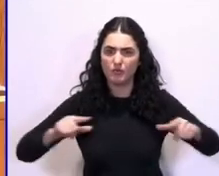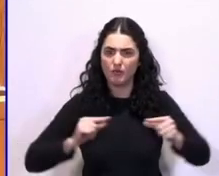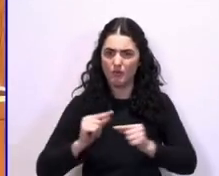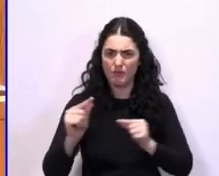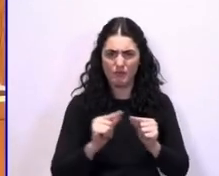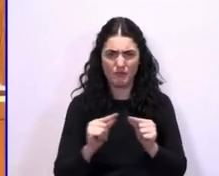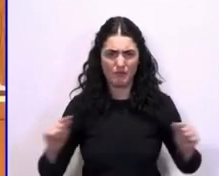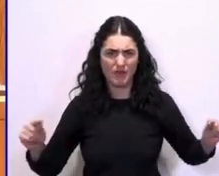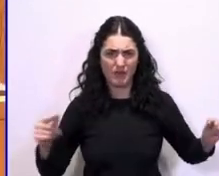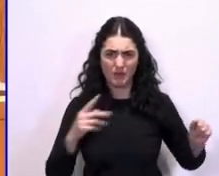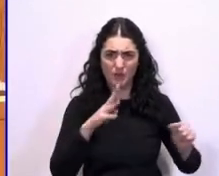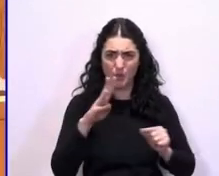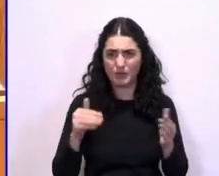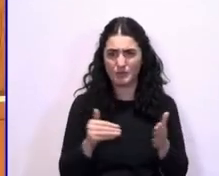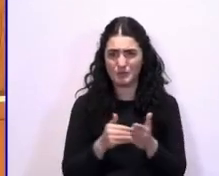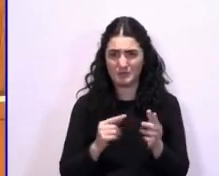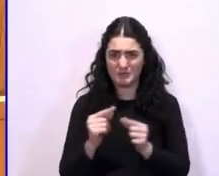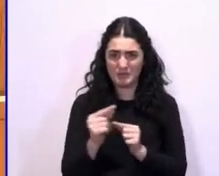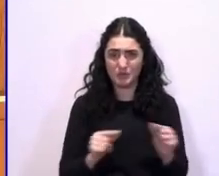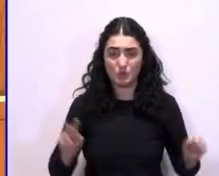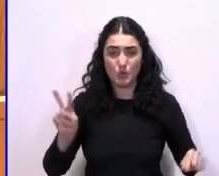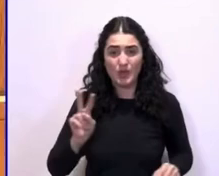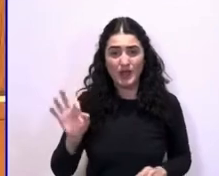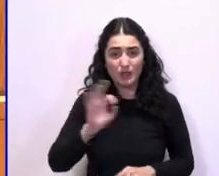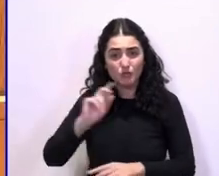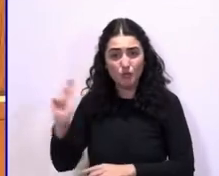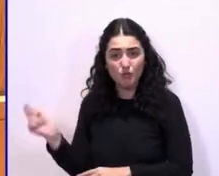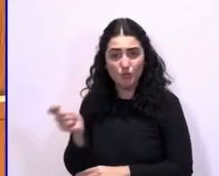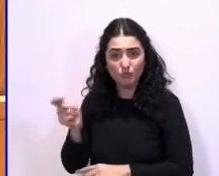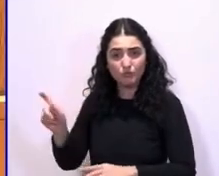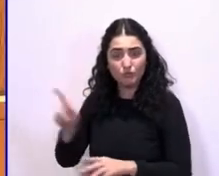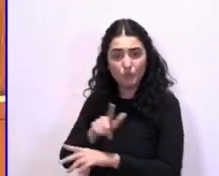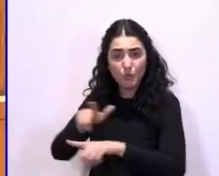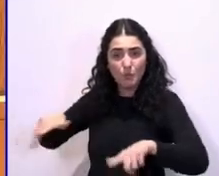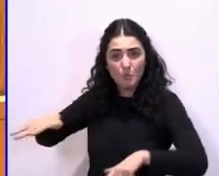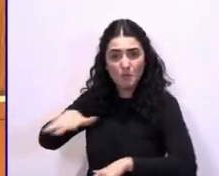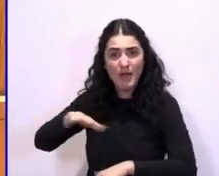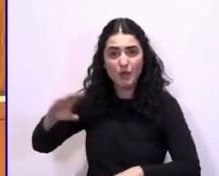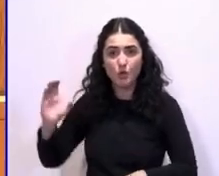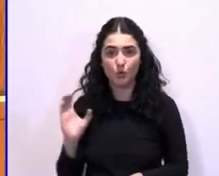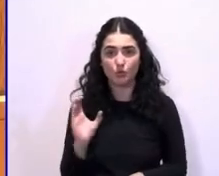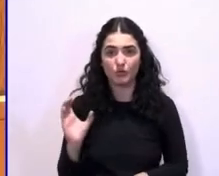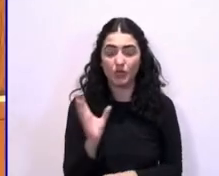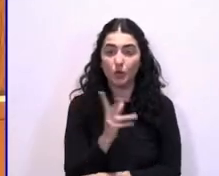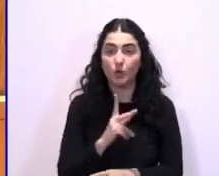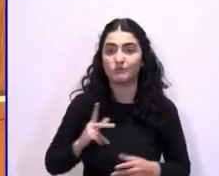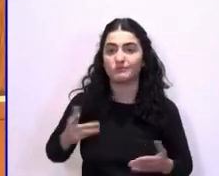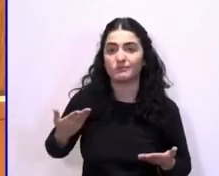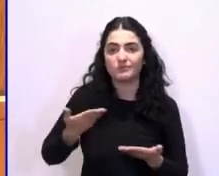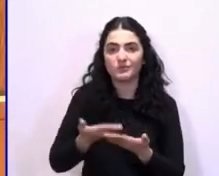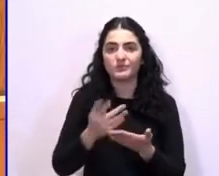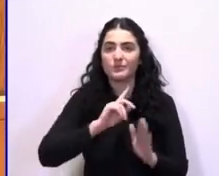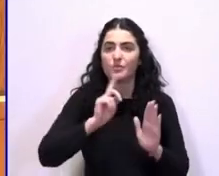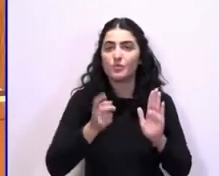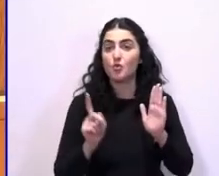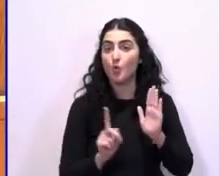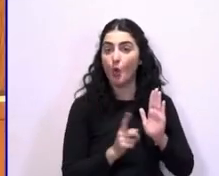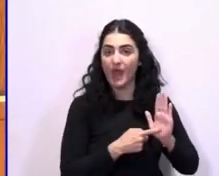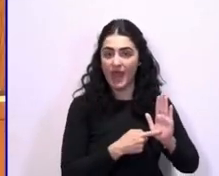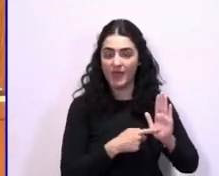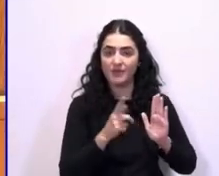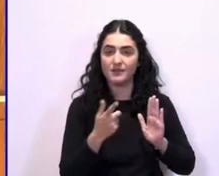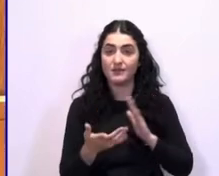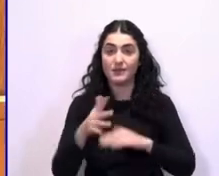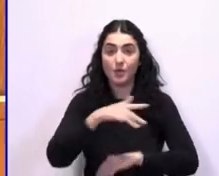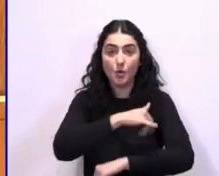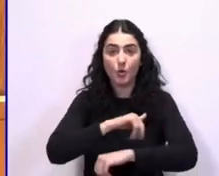barrio de La Estrella o el frontón del barrio del Cortijo. A raíz de una proposición no de ley que presentamos en la anterior